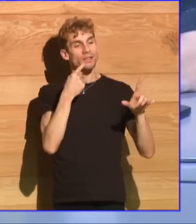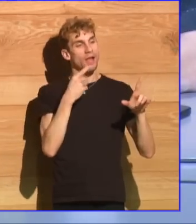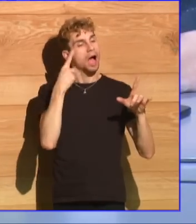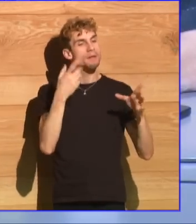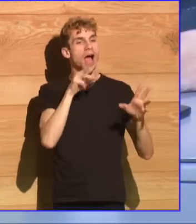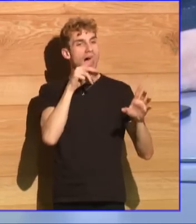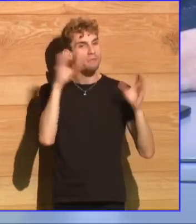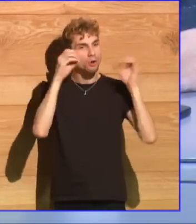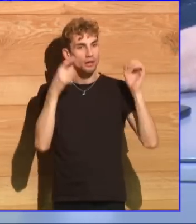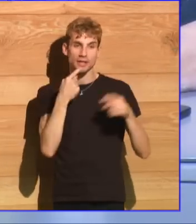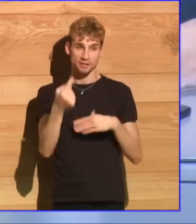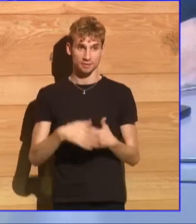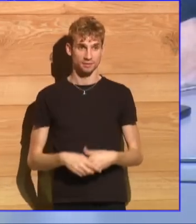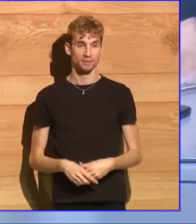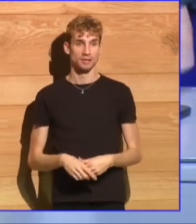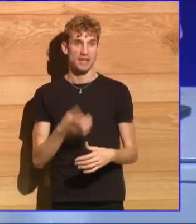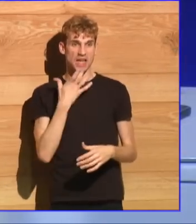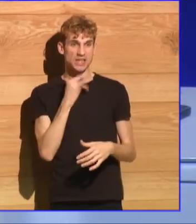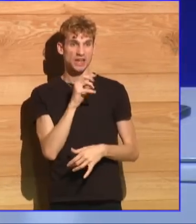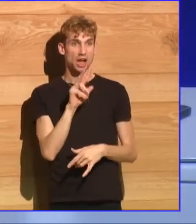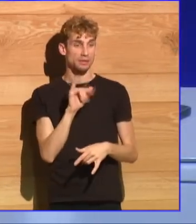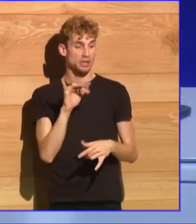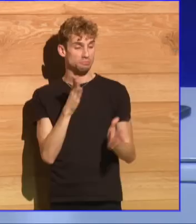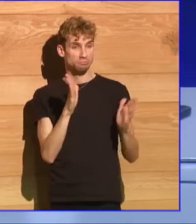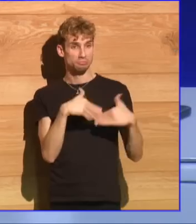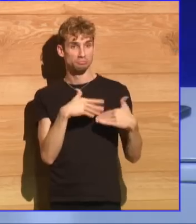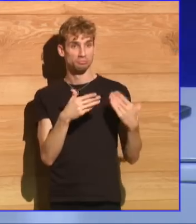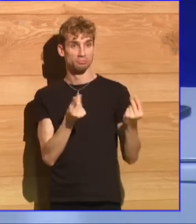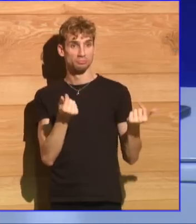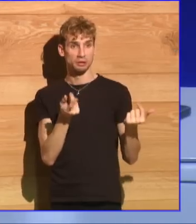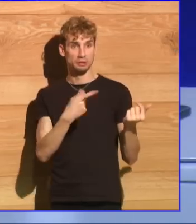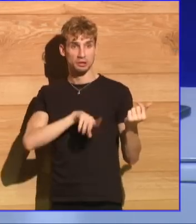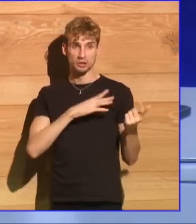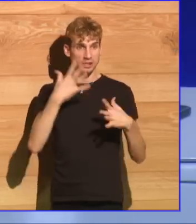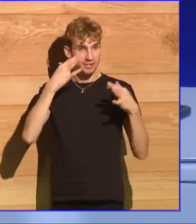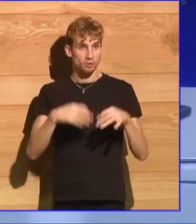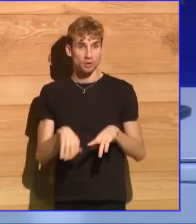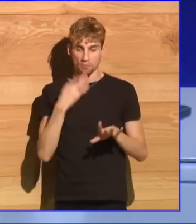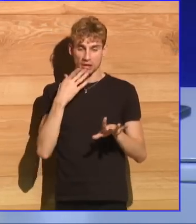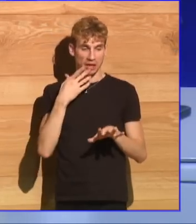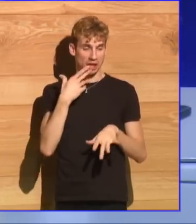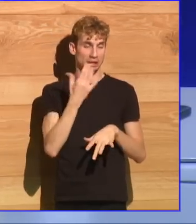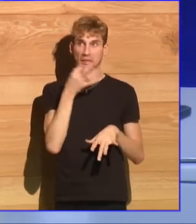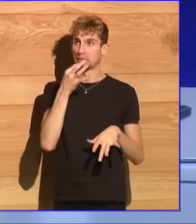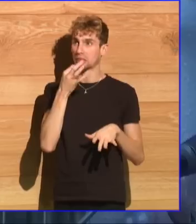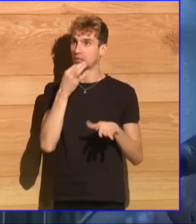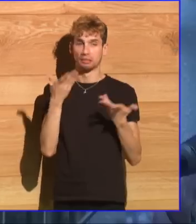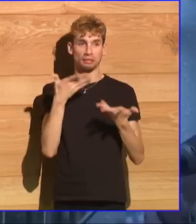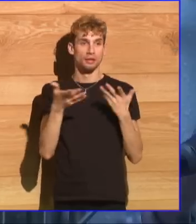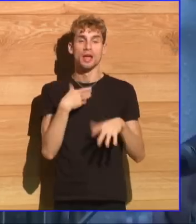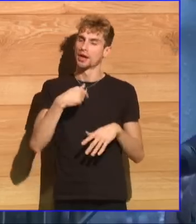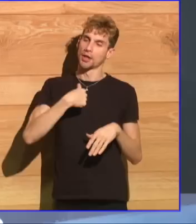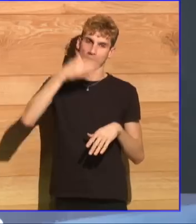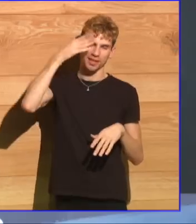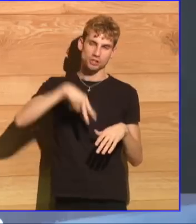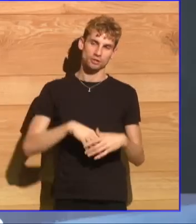Google, ping, y te lo dice. Es que si no tuviéramos a Javi, Claro, yo de es que no verdad, no sabéis. es que estaríamos en un estanque todo Es que el yo rato. soy- de verdad. Desde que es hacker, Es que soy hacker. De